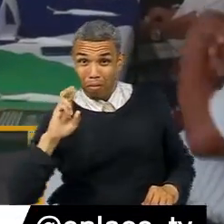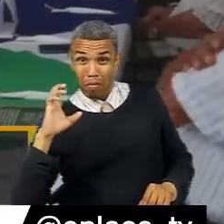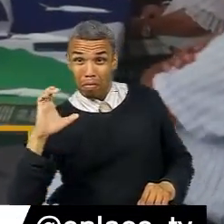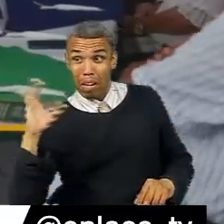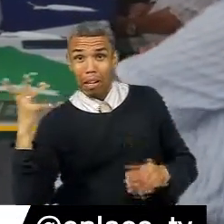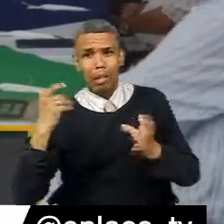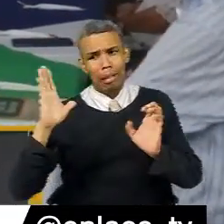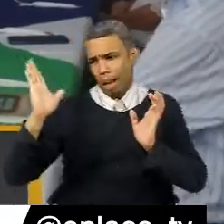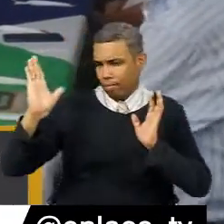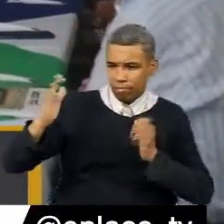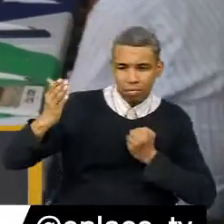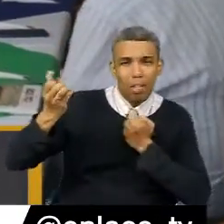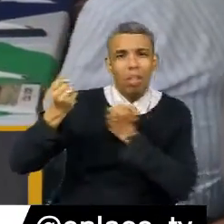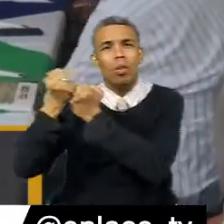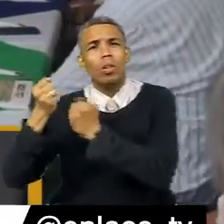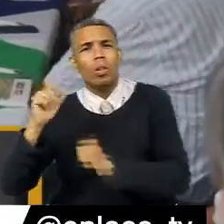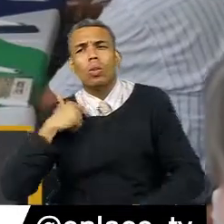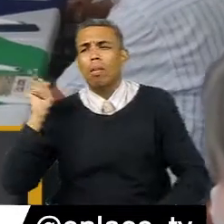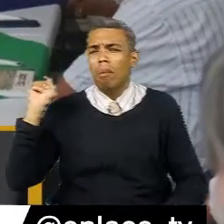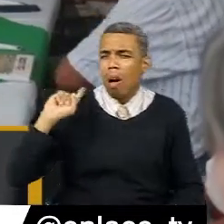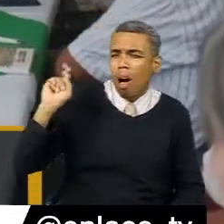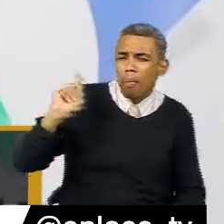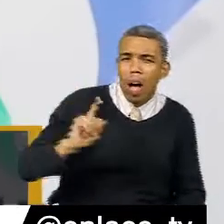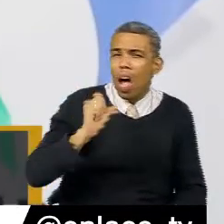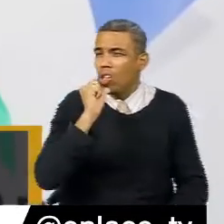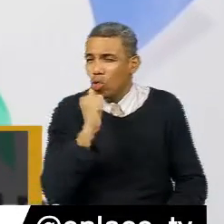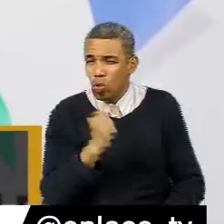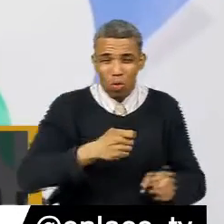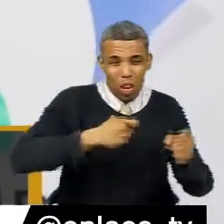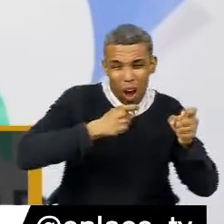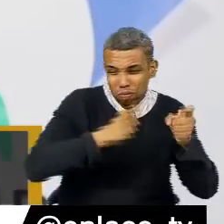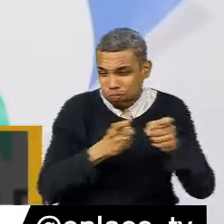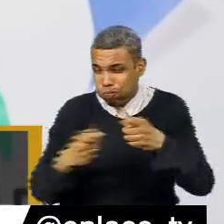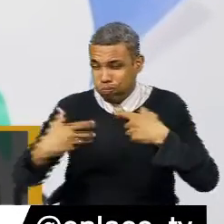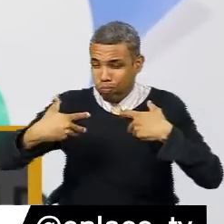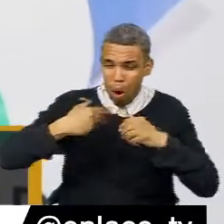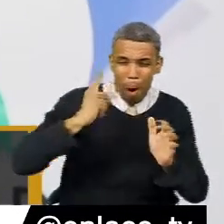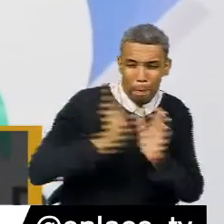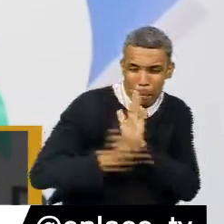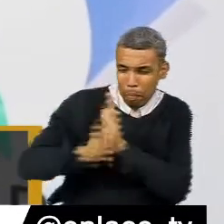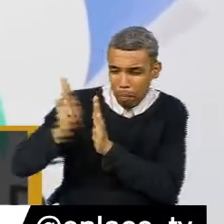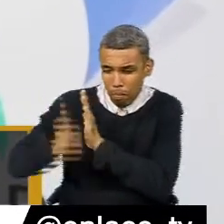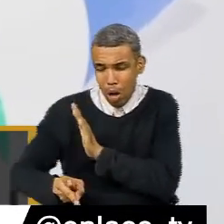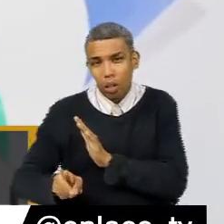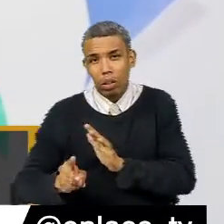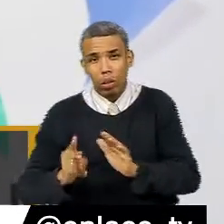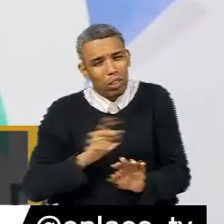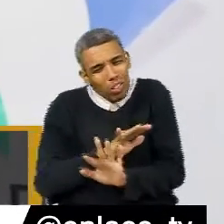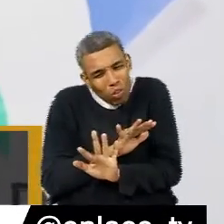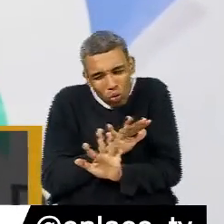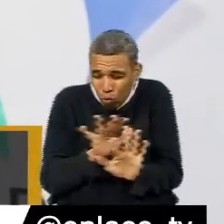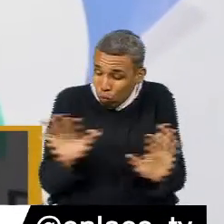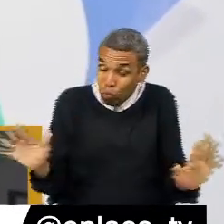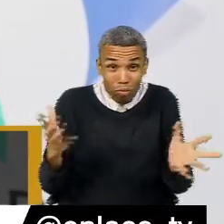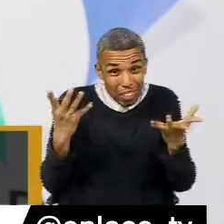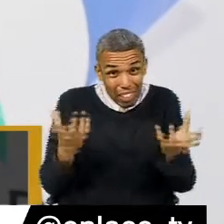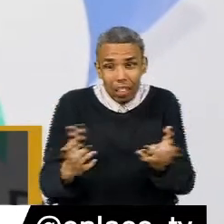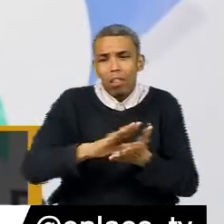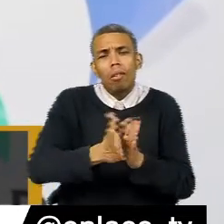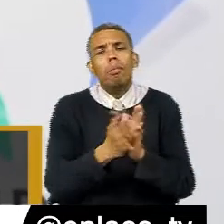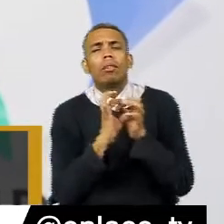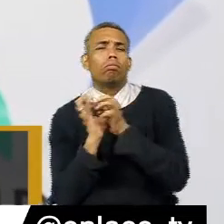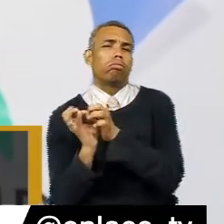y en el Magdalena Medio? Que tengamos una jornada bastante de bastante reflexión, de